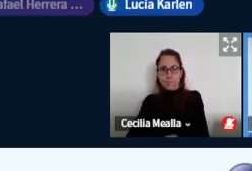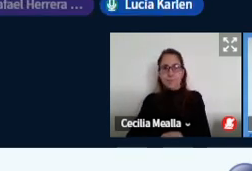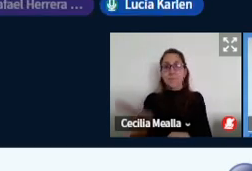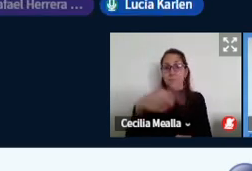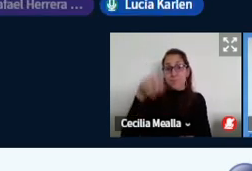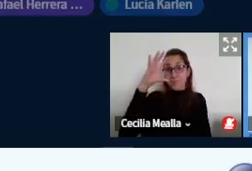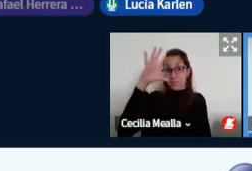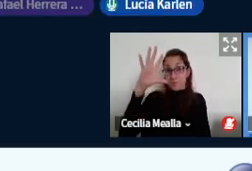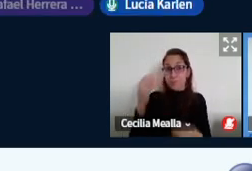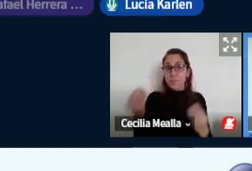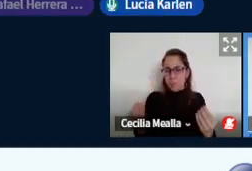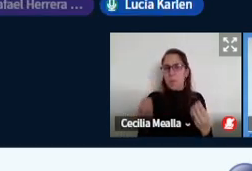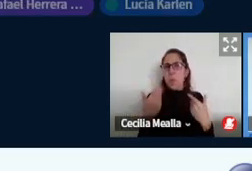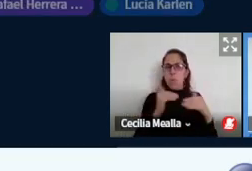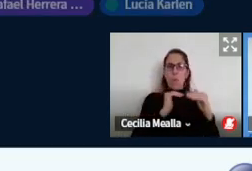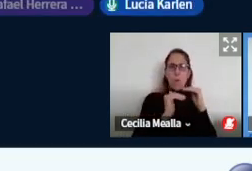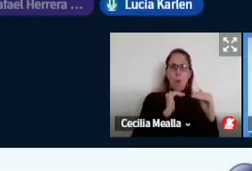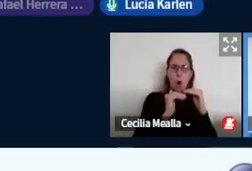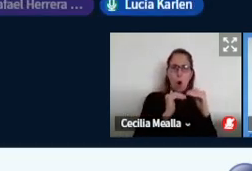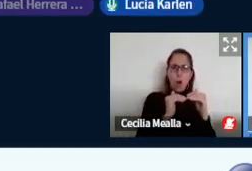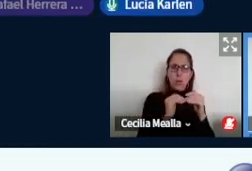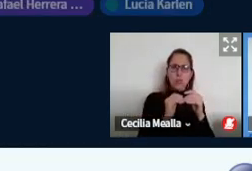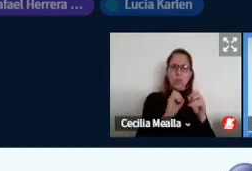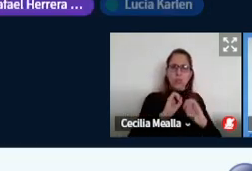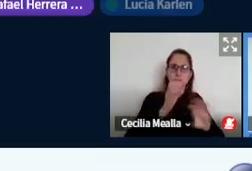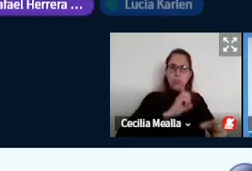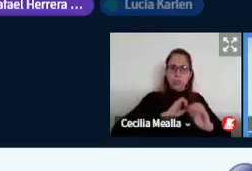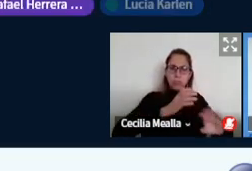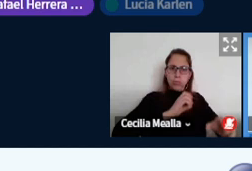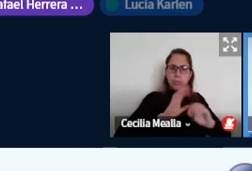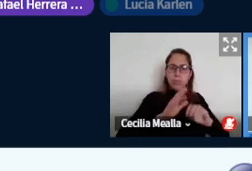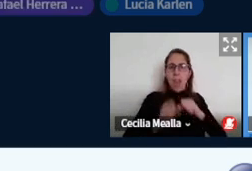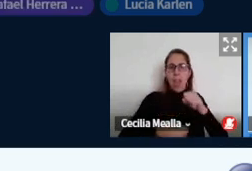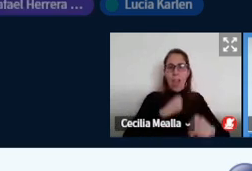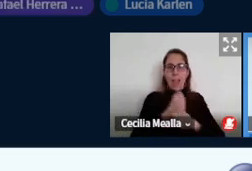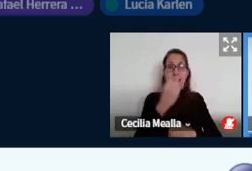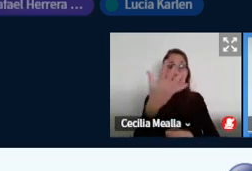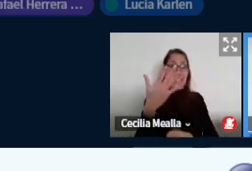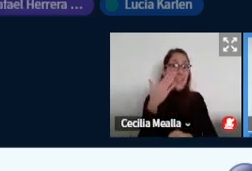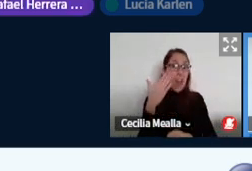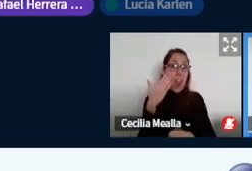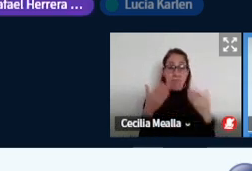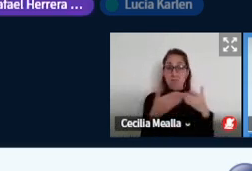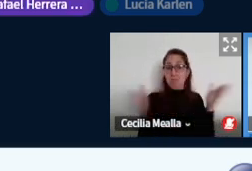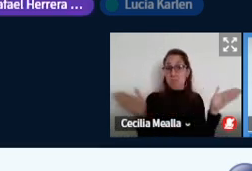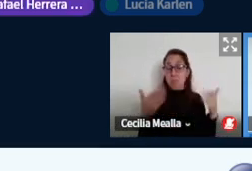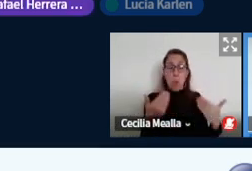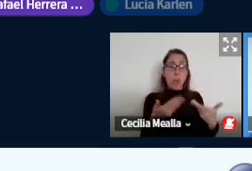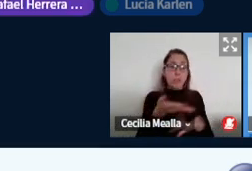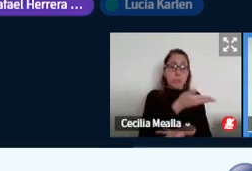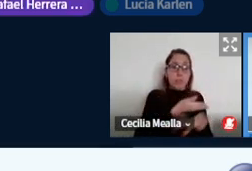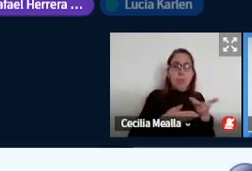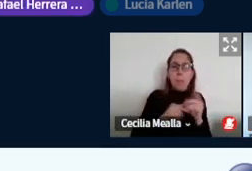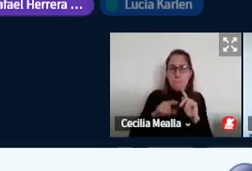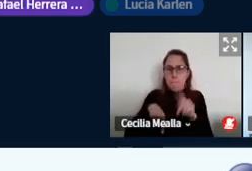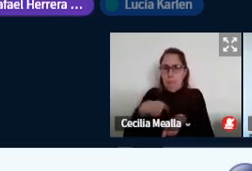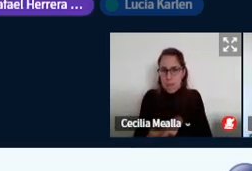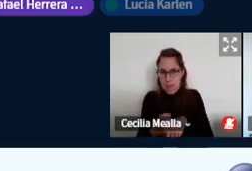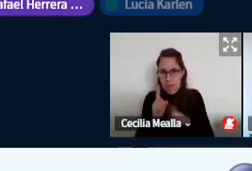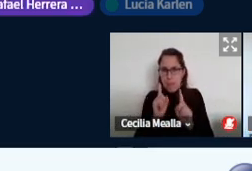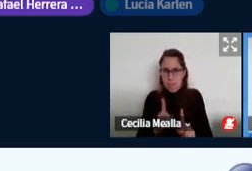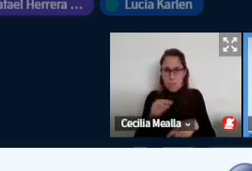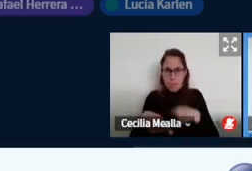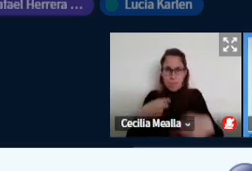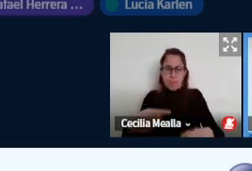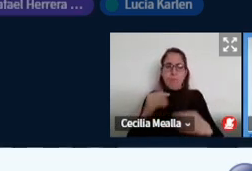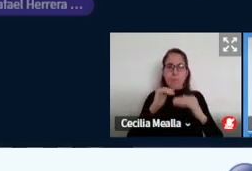igual recuerden que tienen el foro para consultar, que hoy hasta las 5 de la tarde va a estar abierto, mañana también.